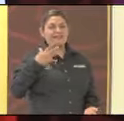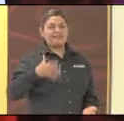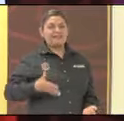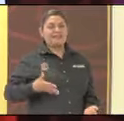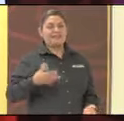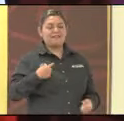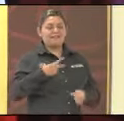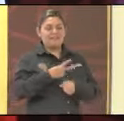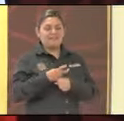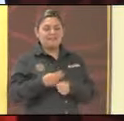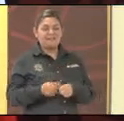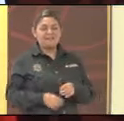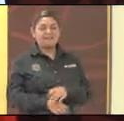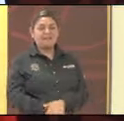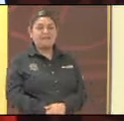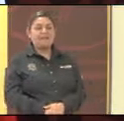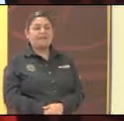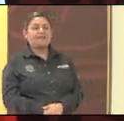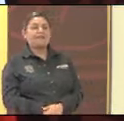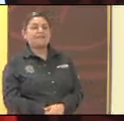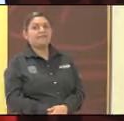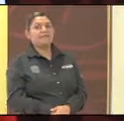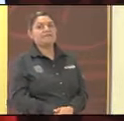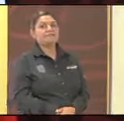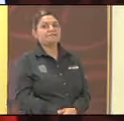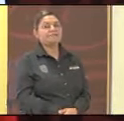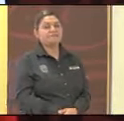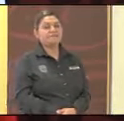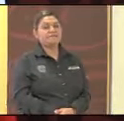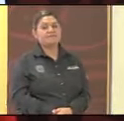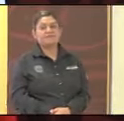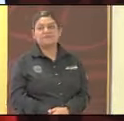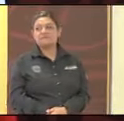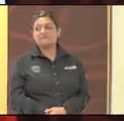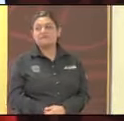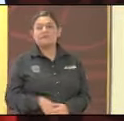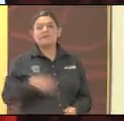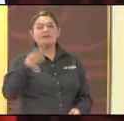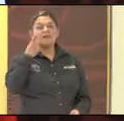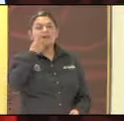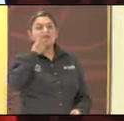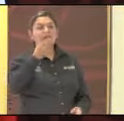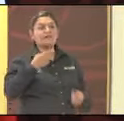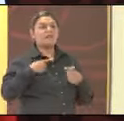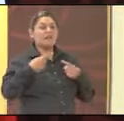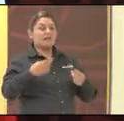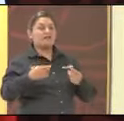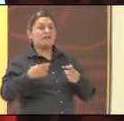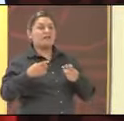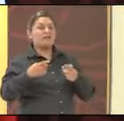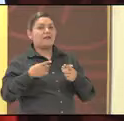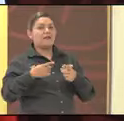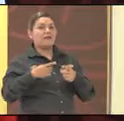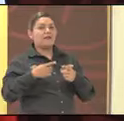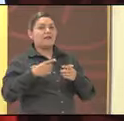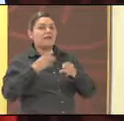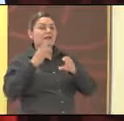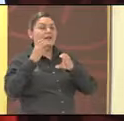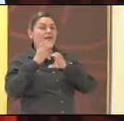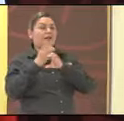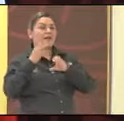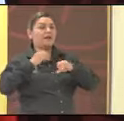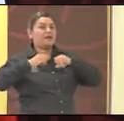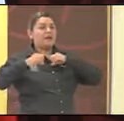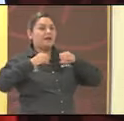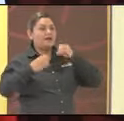manera. Bueno, mientras que la ponen, también quiero decirles que entregamos unidades a obras